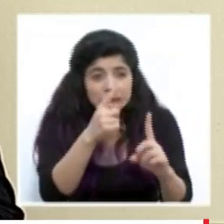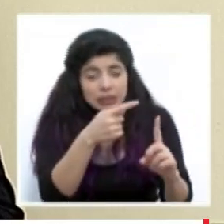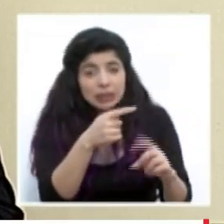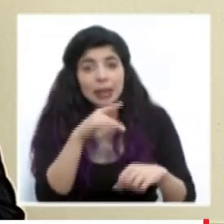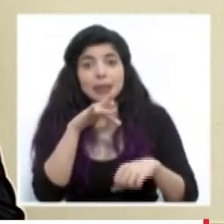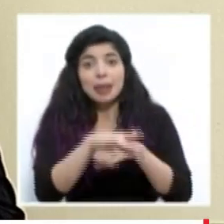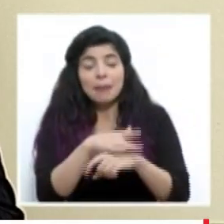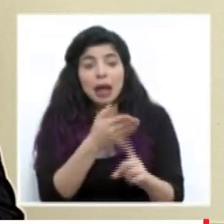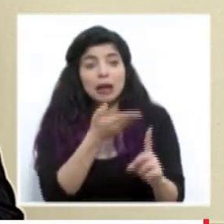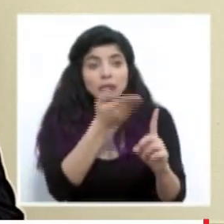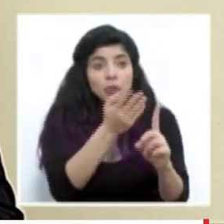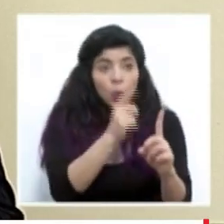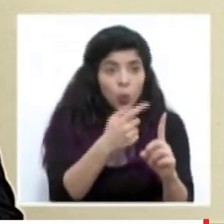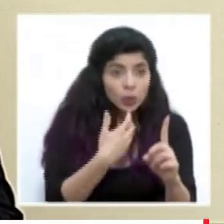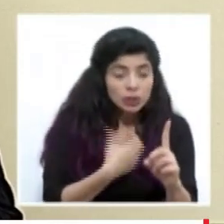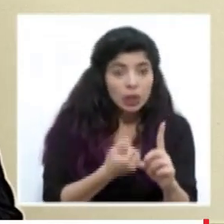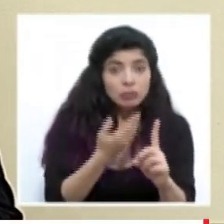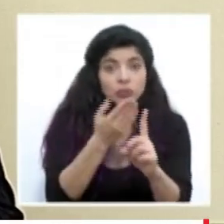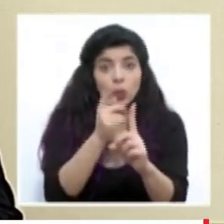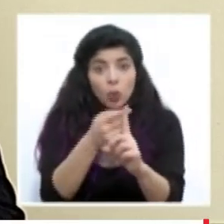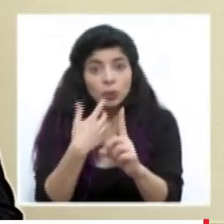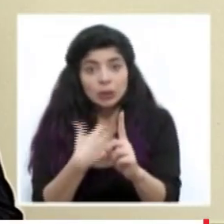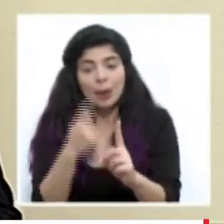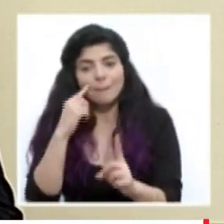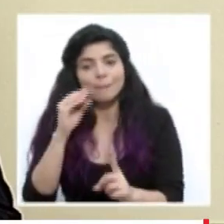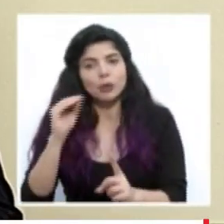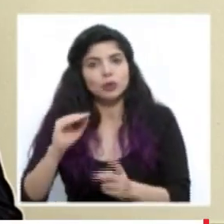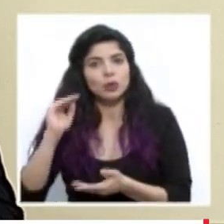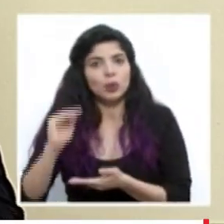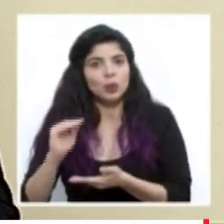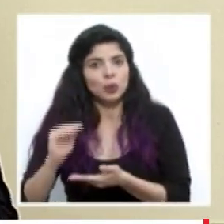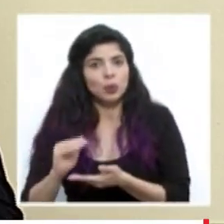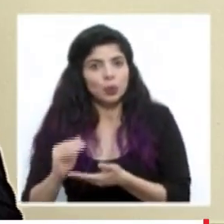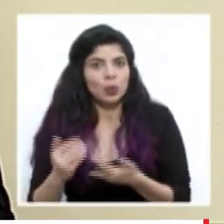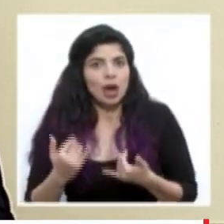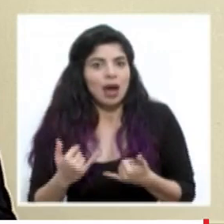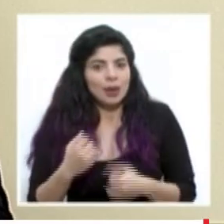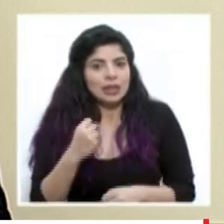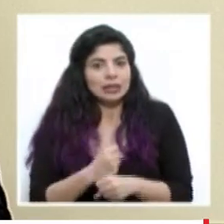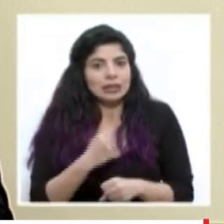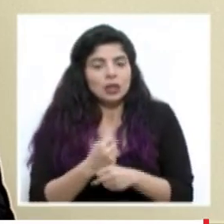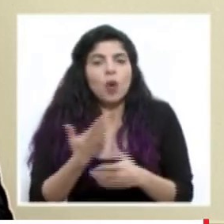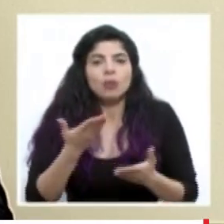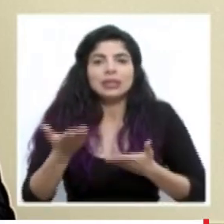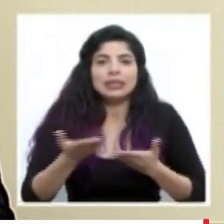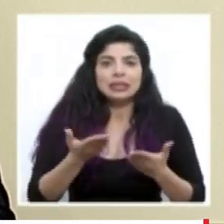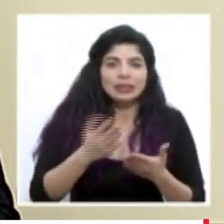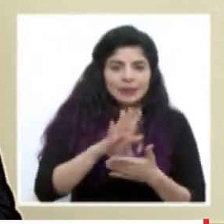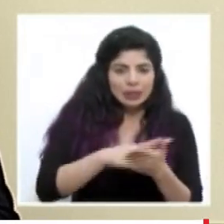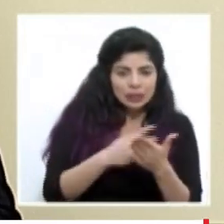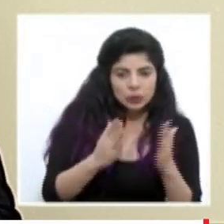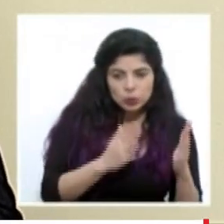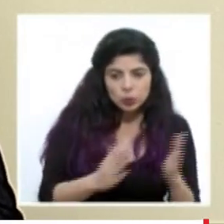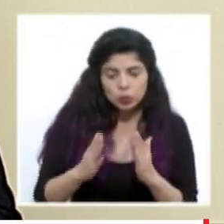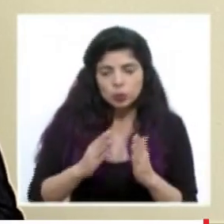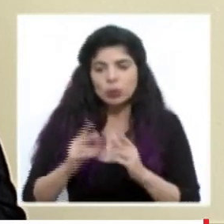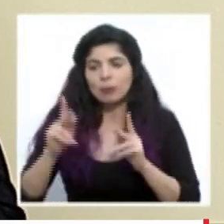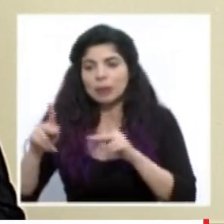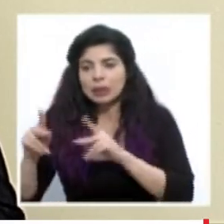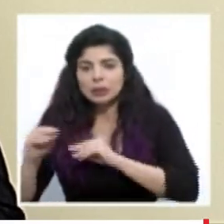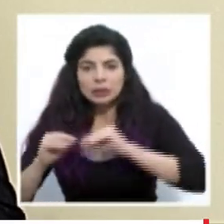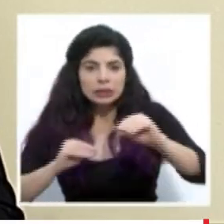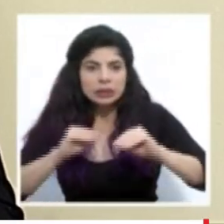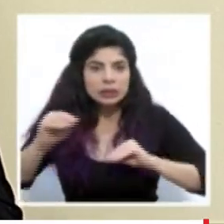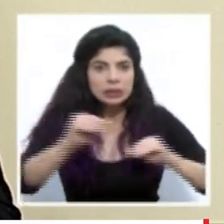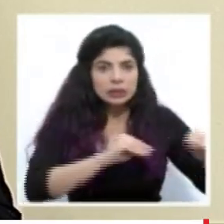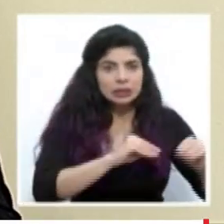notificación oportuna, nos ayuda muchísimo a bajar ese porcentaje y es parte de lo que hemos estado haciendo con reorganización de los servicios, con fortalecimiento con traslado de personal